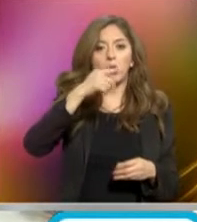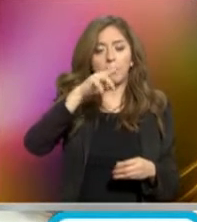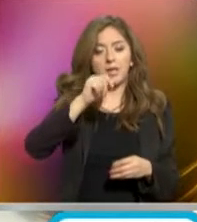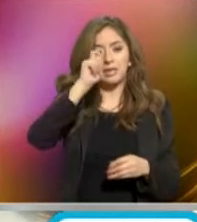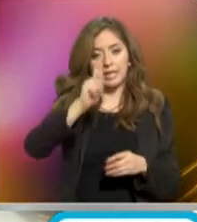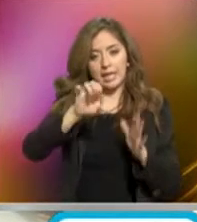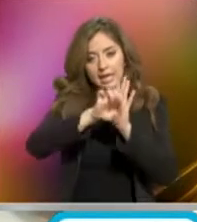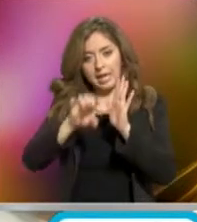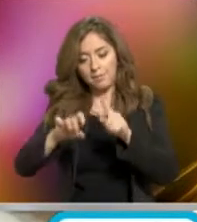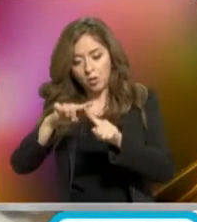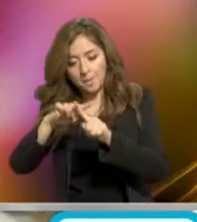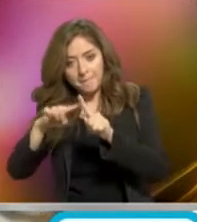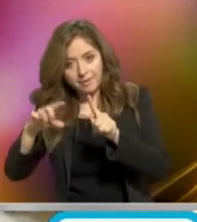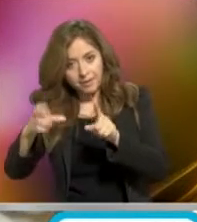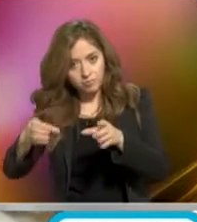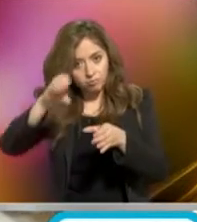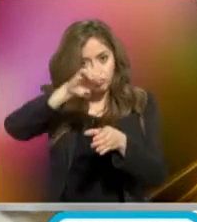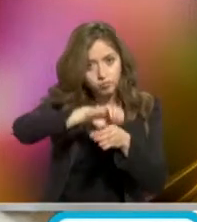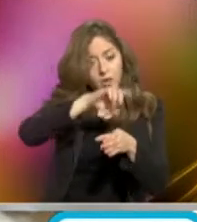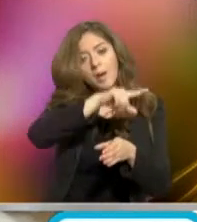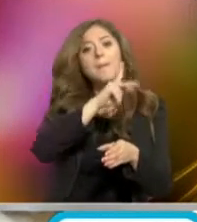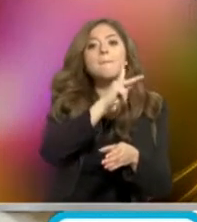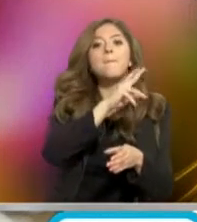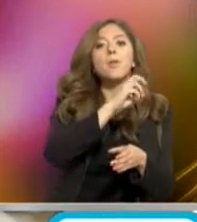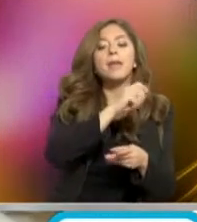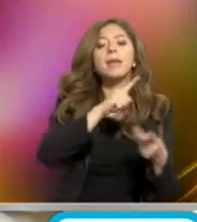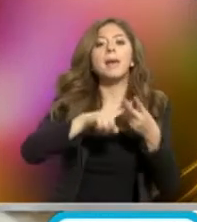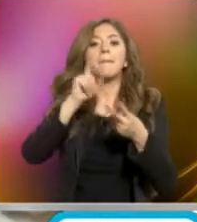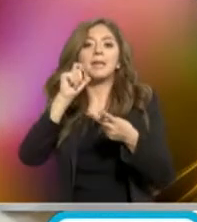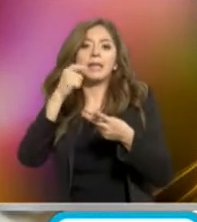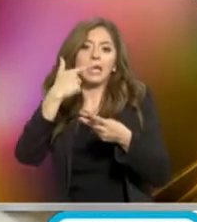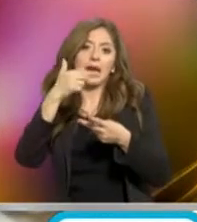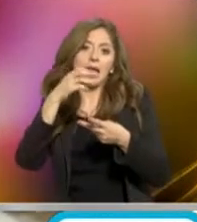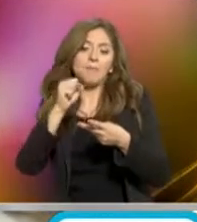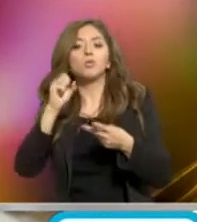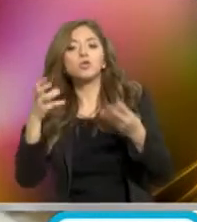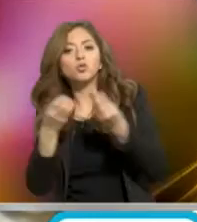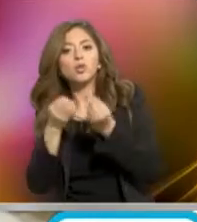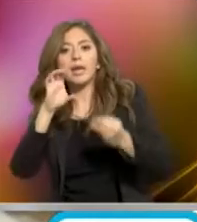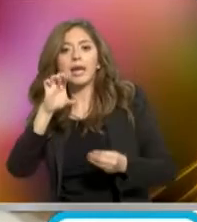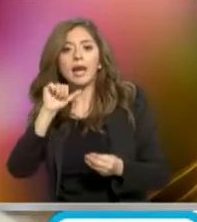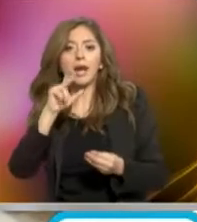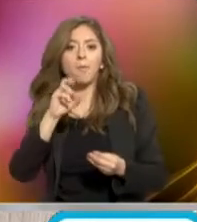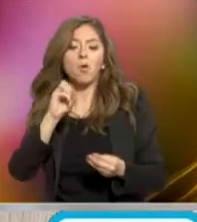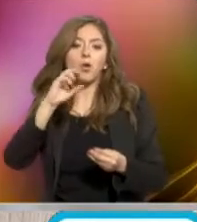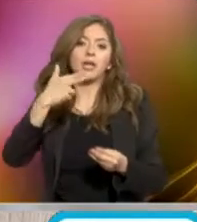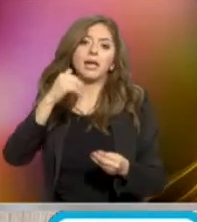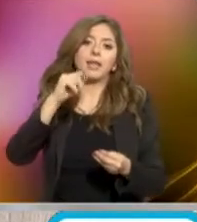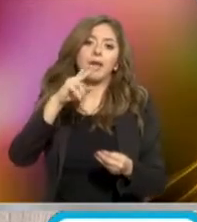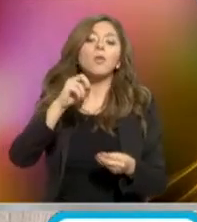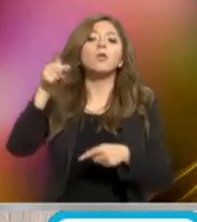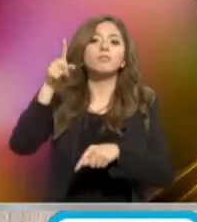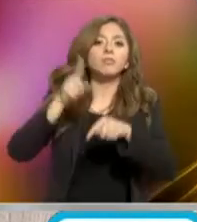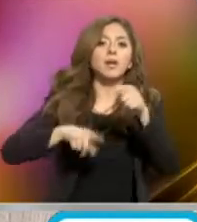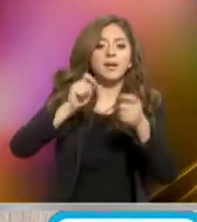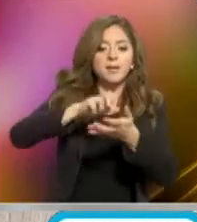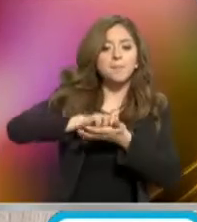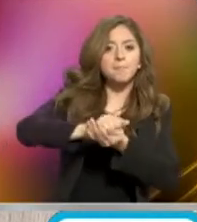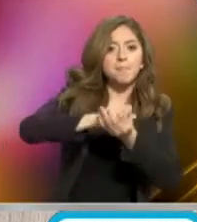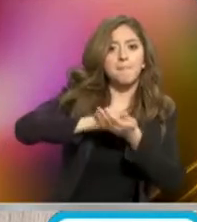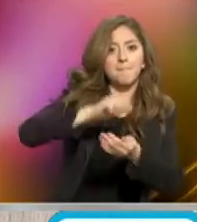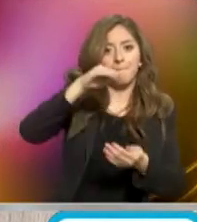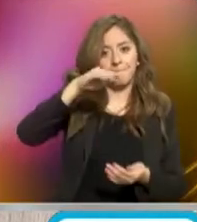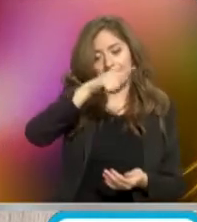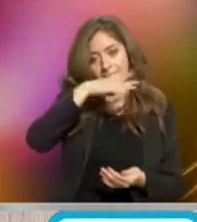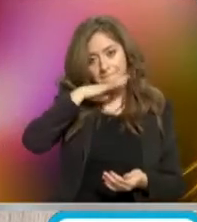taza 8 gramos de proteína y 20 gramos de carbohidrato. Muy bien. Entonces ahí es donde tenemos el carbohidrato y nos ahorramos el de la masa de maíz. Te pregunto,